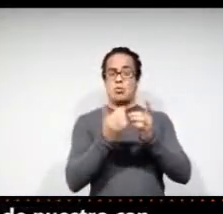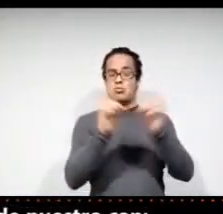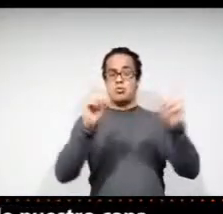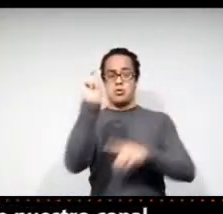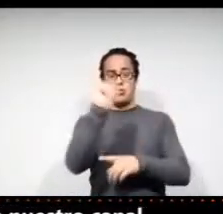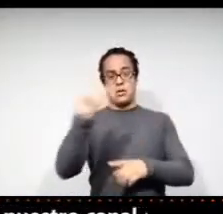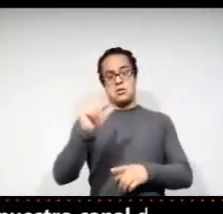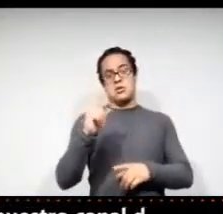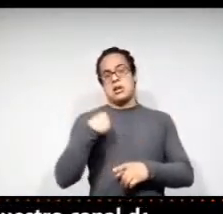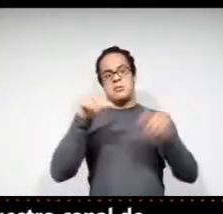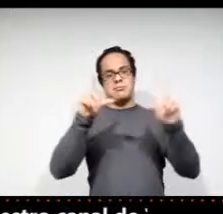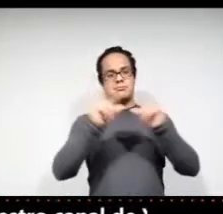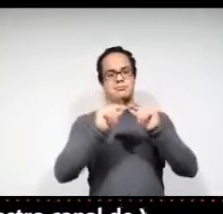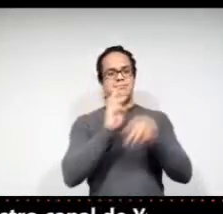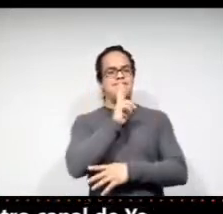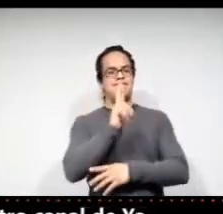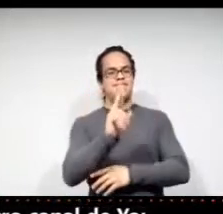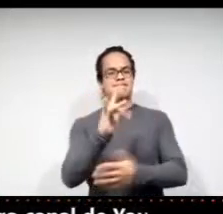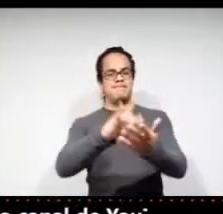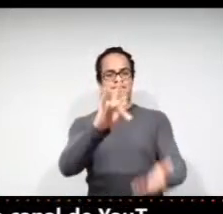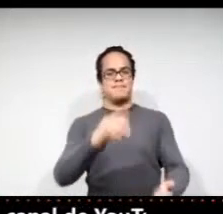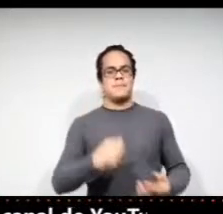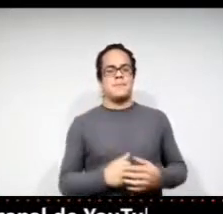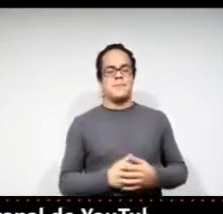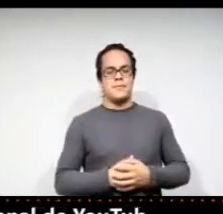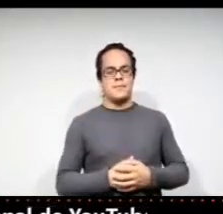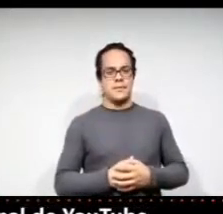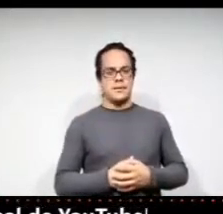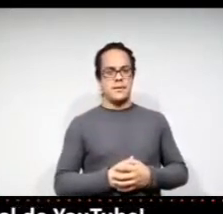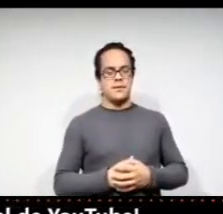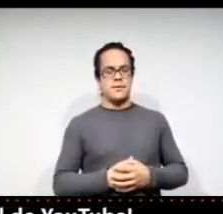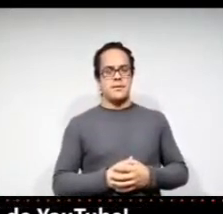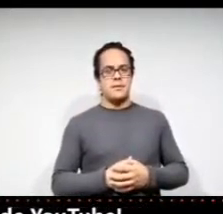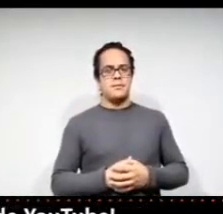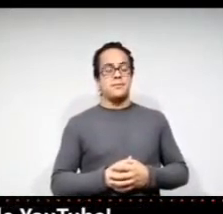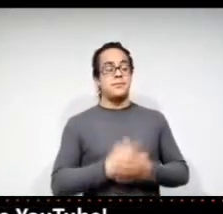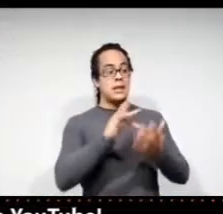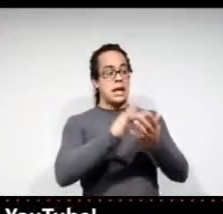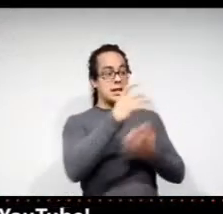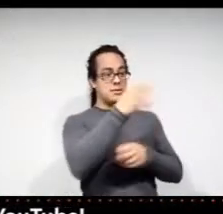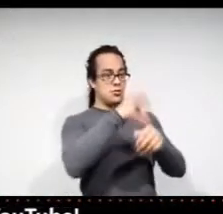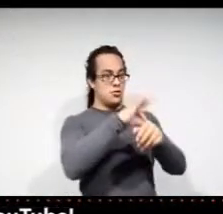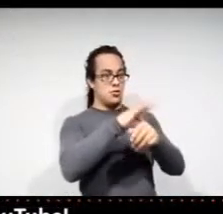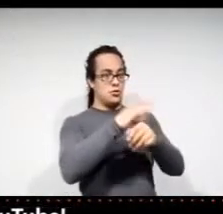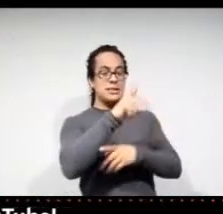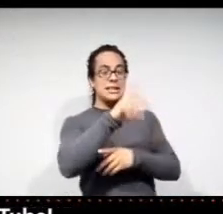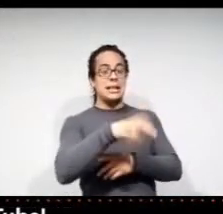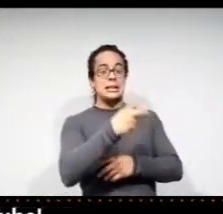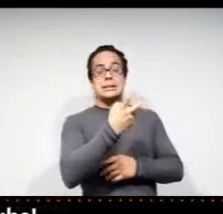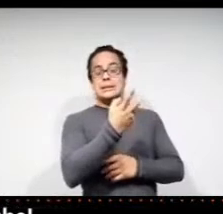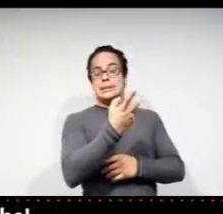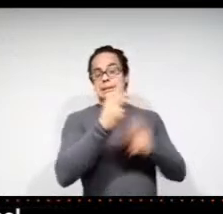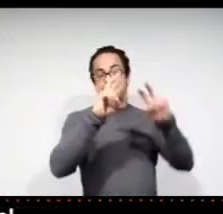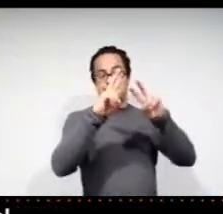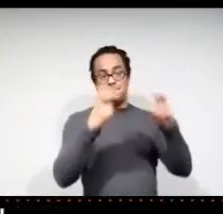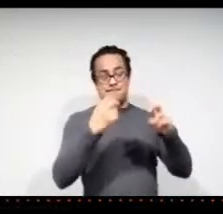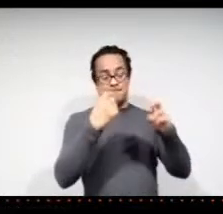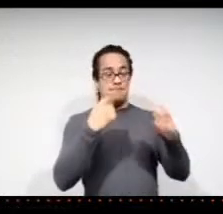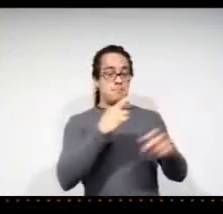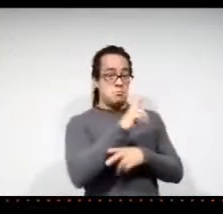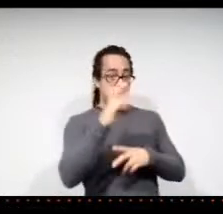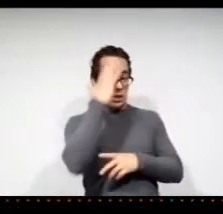mi respuesta. Muy bien. Muchas gracias, doctor Gómez. Pues sí, ahí está el factor del reconocimiento